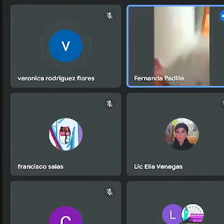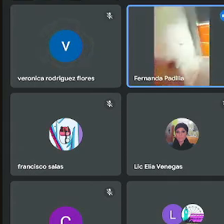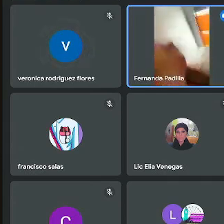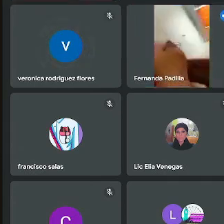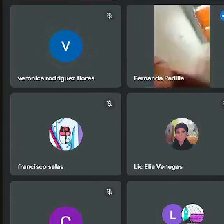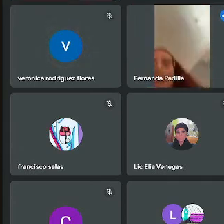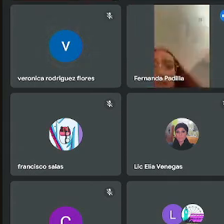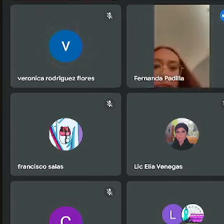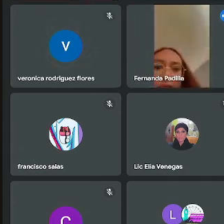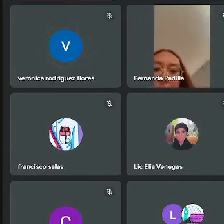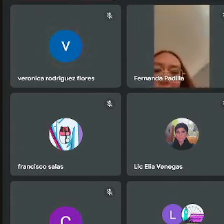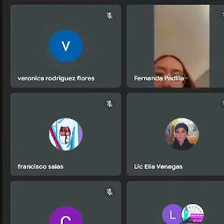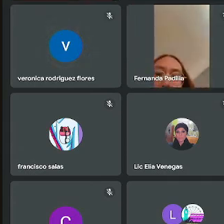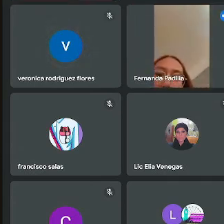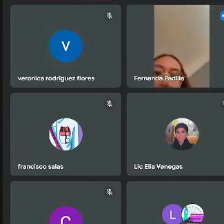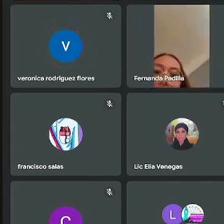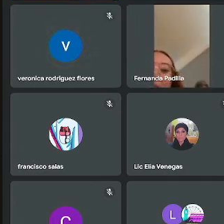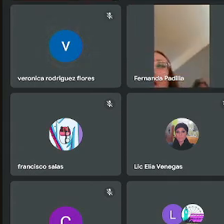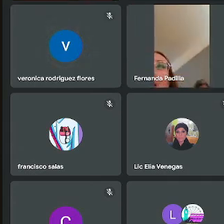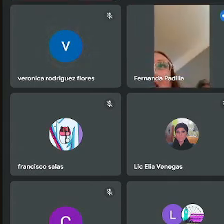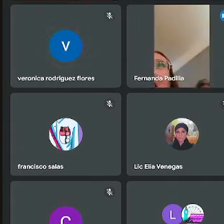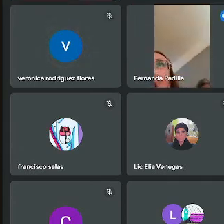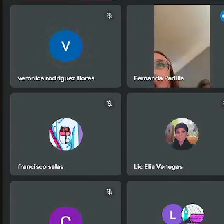¿Ya tiene mucho que no se ve?